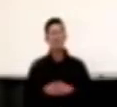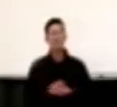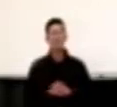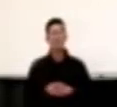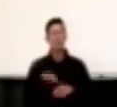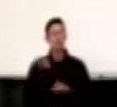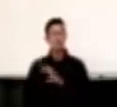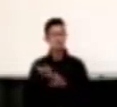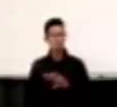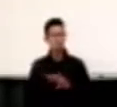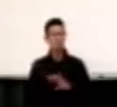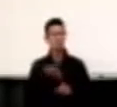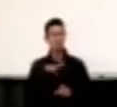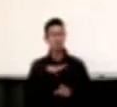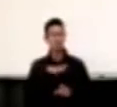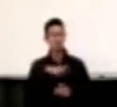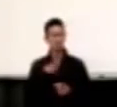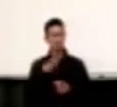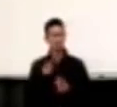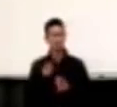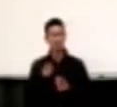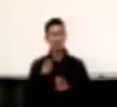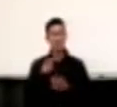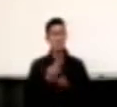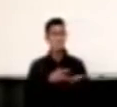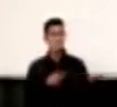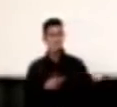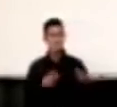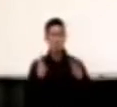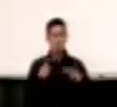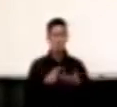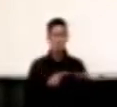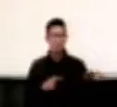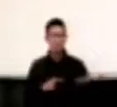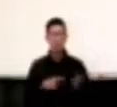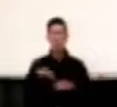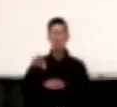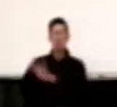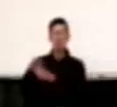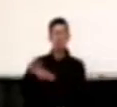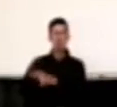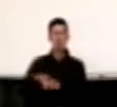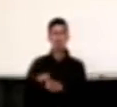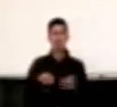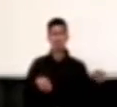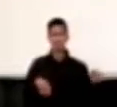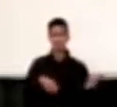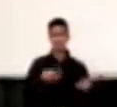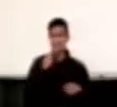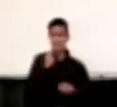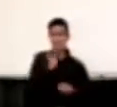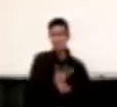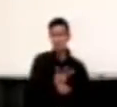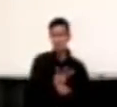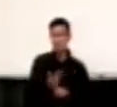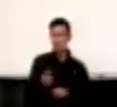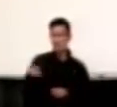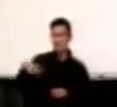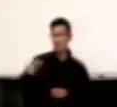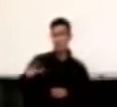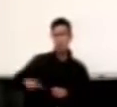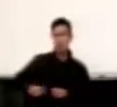de las élites, y al darle el voto a los ciudadanos son responsables del fracaso o del éxito de las